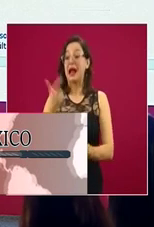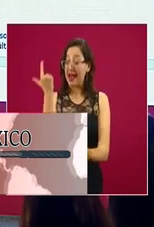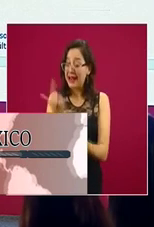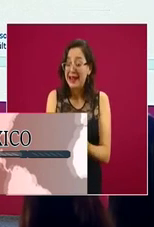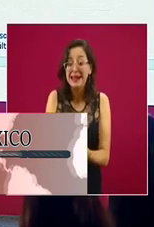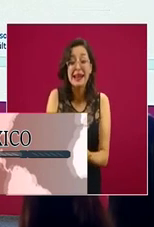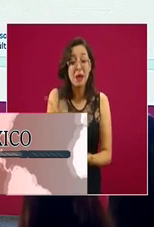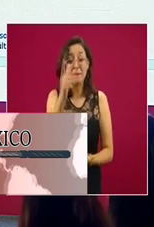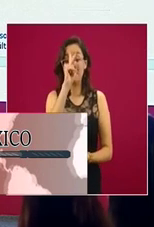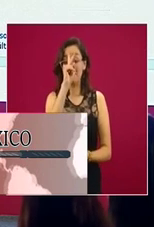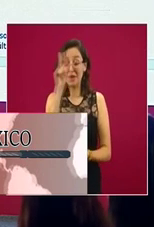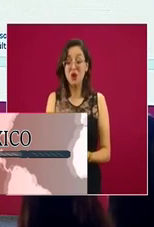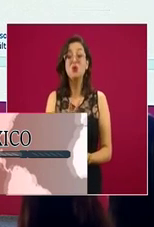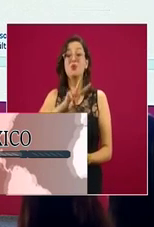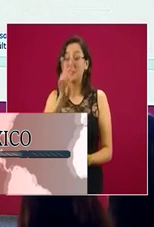extremadamente grave